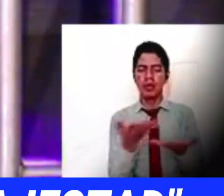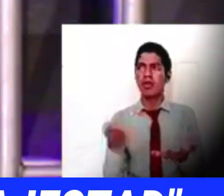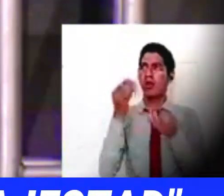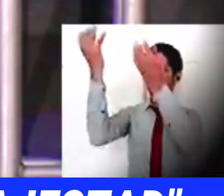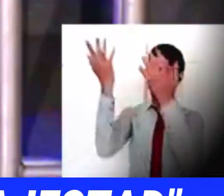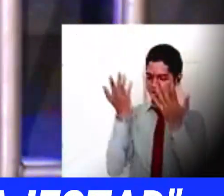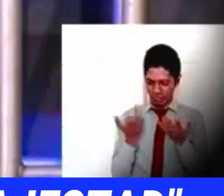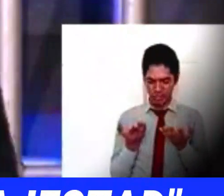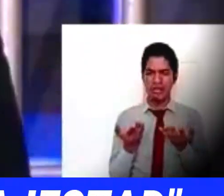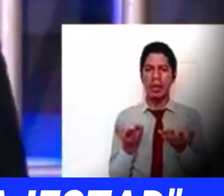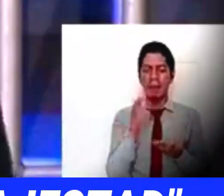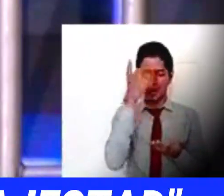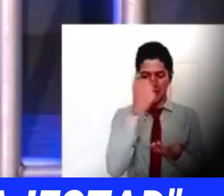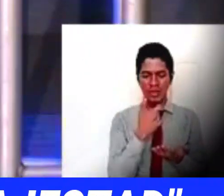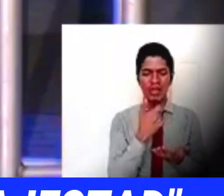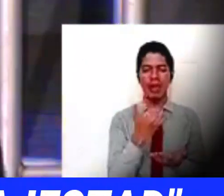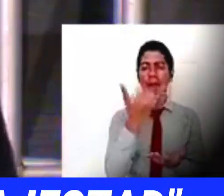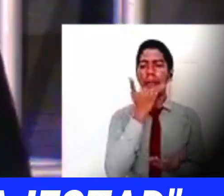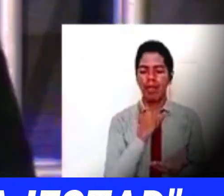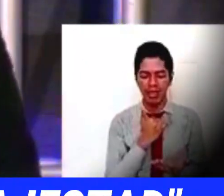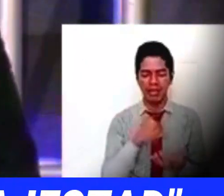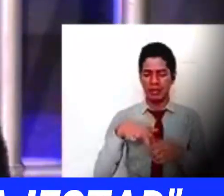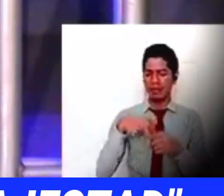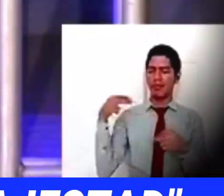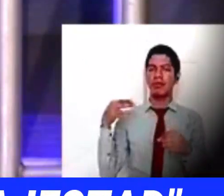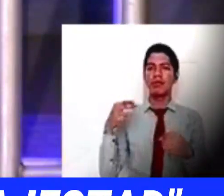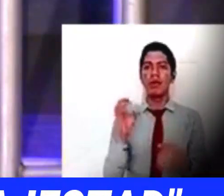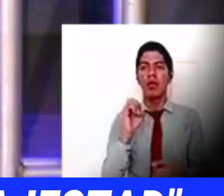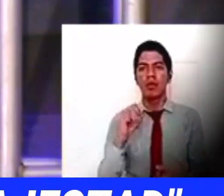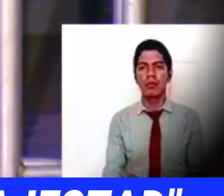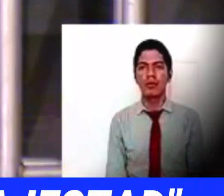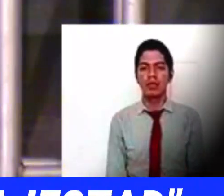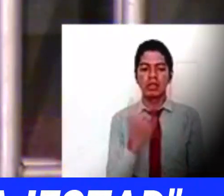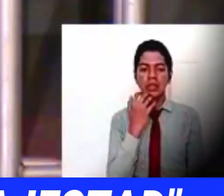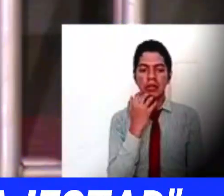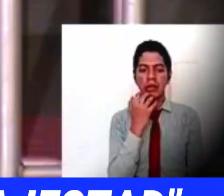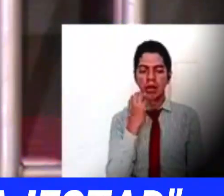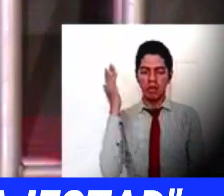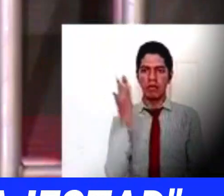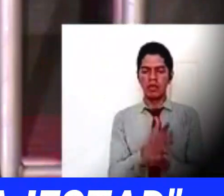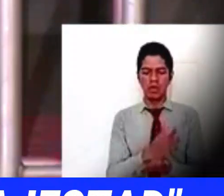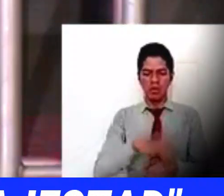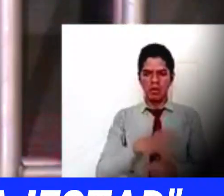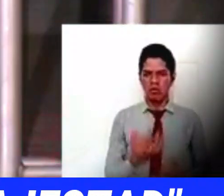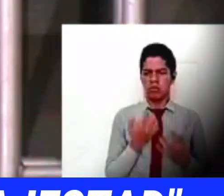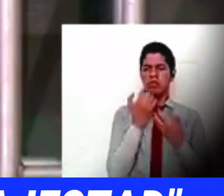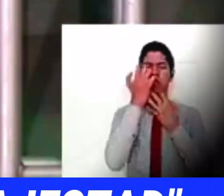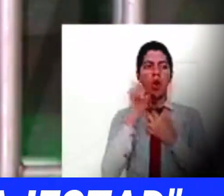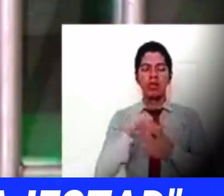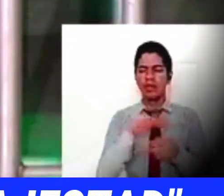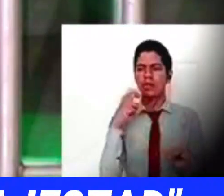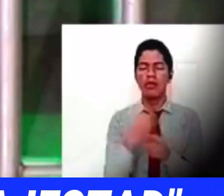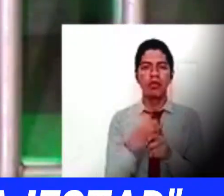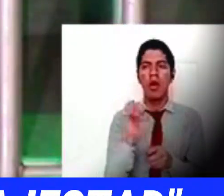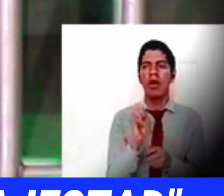una persona sencillamente por un enojo, por un momento difícil, por un impasse, porque sin duda